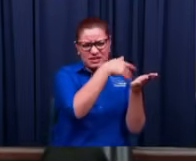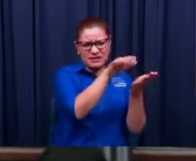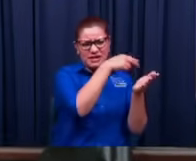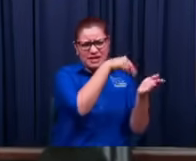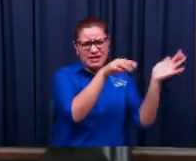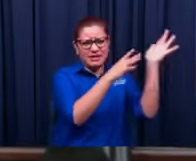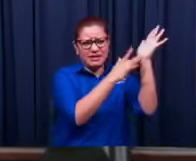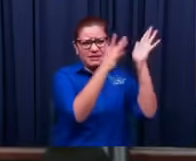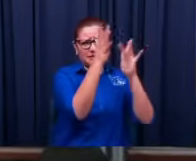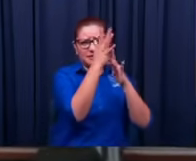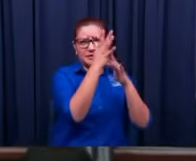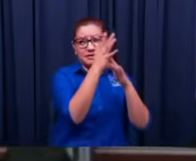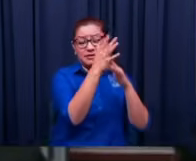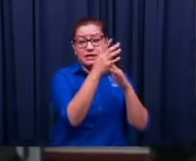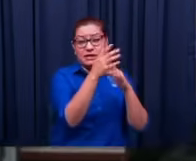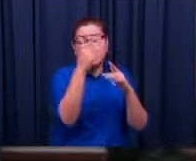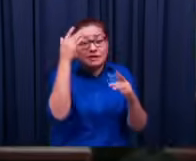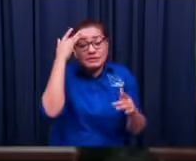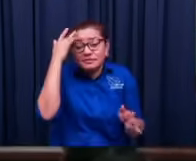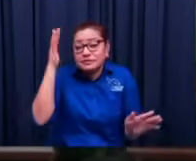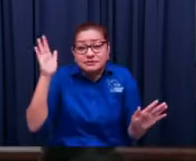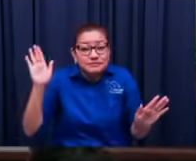Jesús. Y